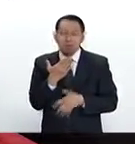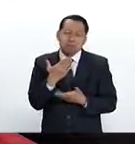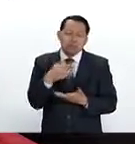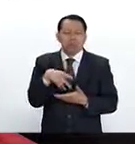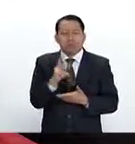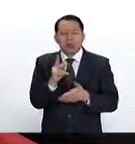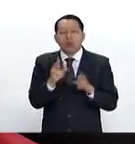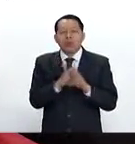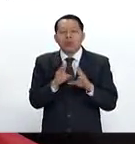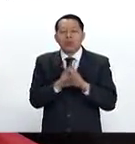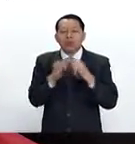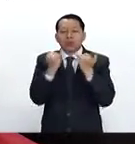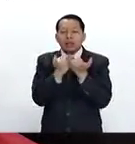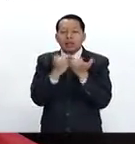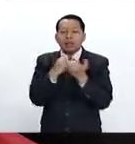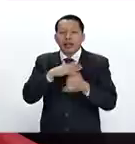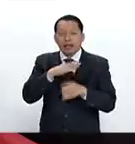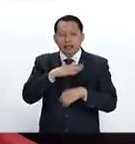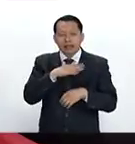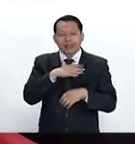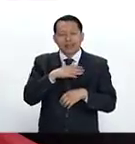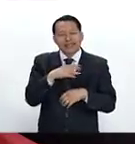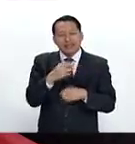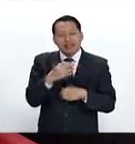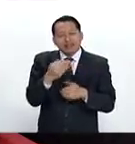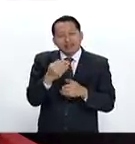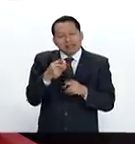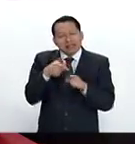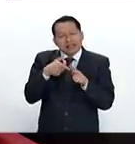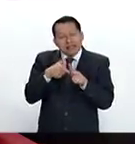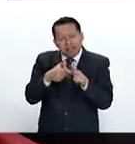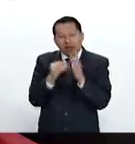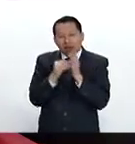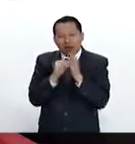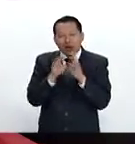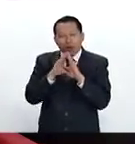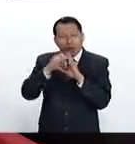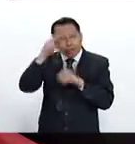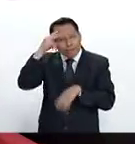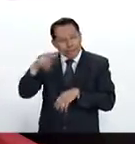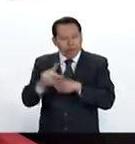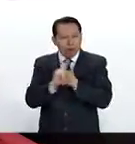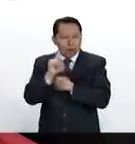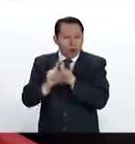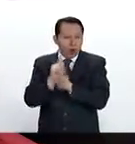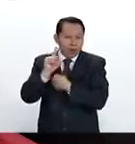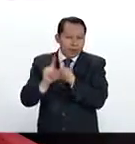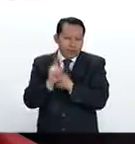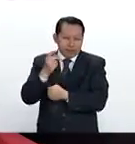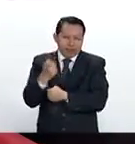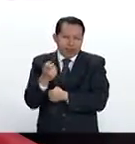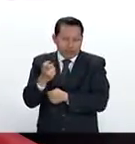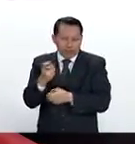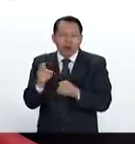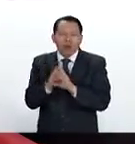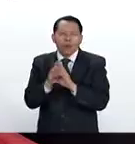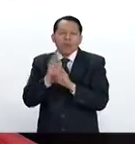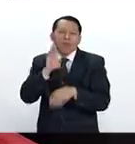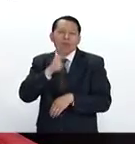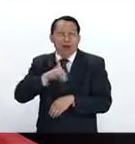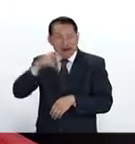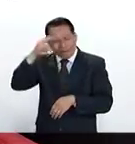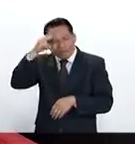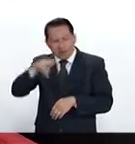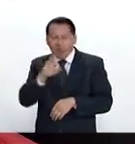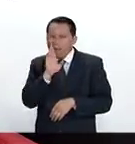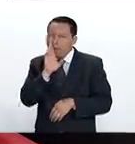de esta idea de que México es el problema. Se sigue percibiendo a México como problema en muchos ámbitos, pero al menos declarativamente ya